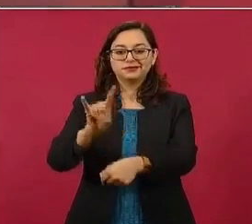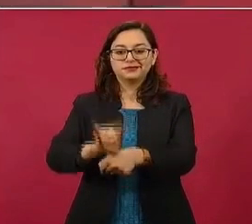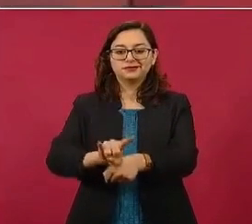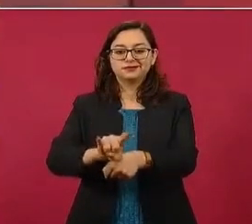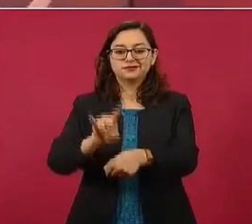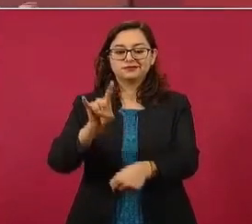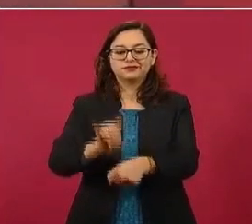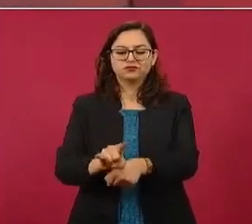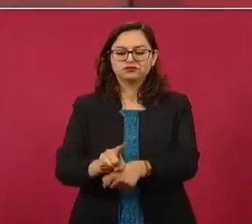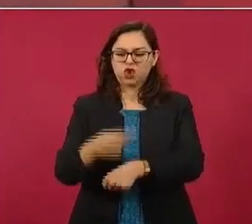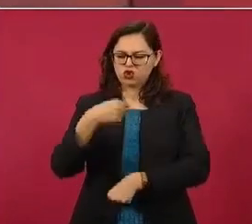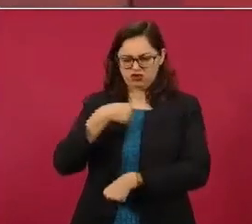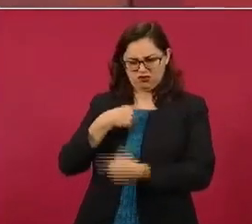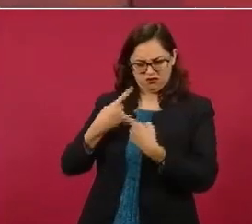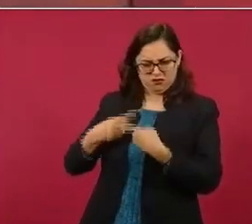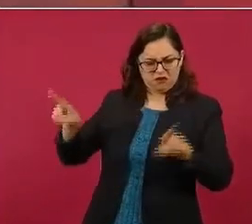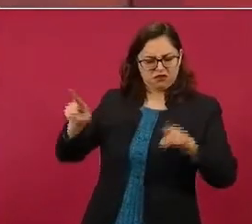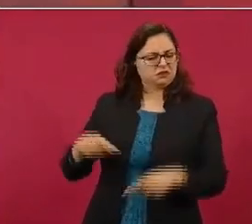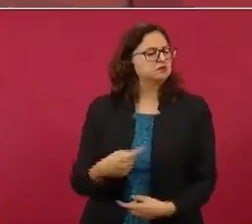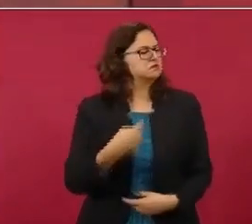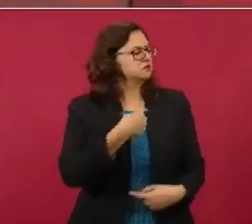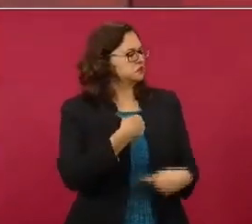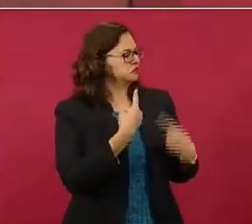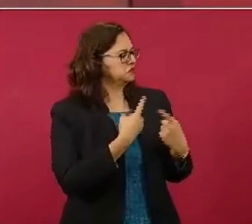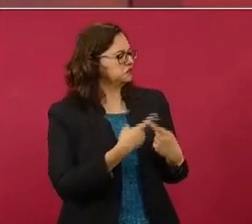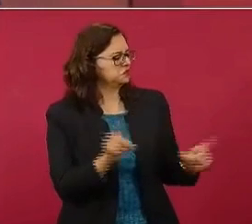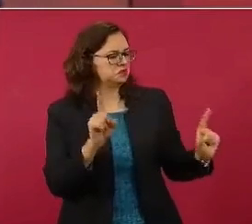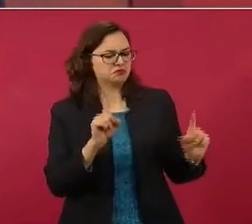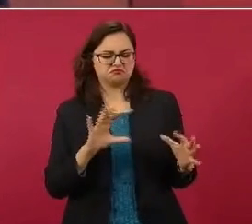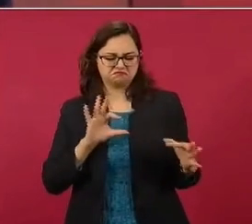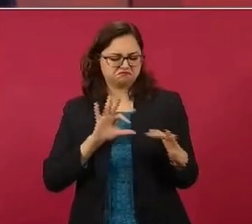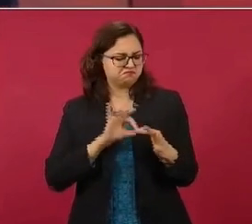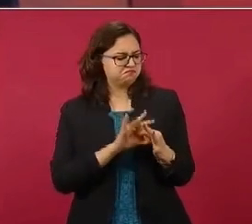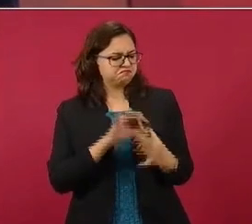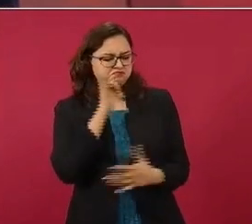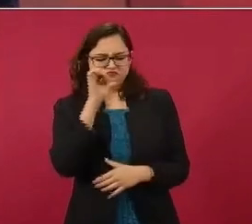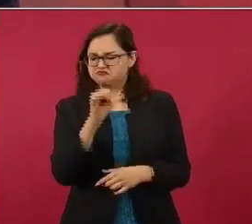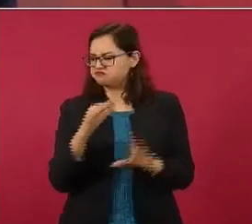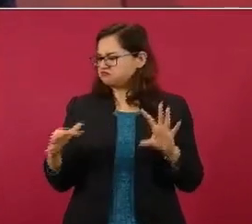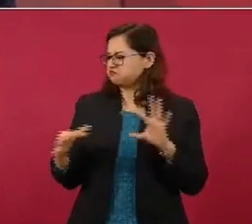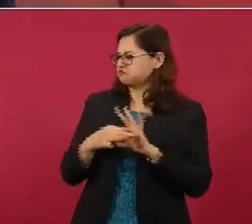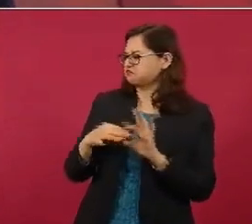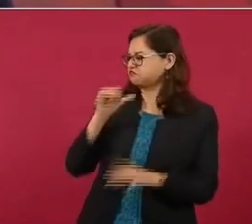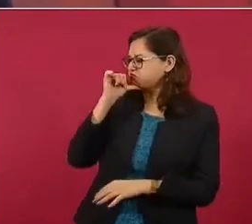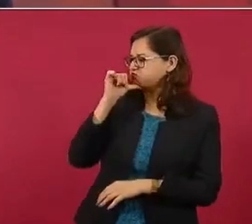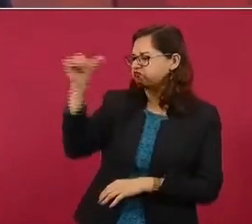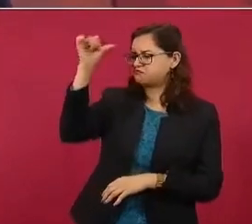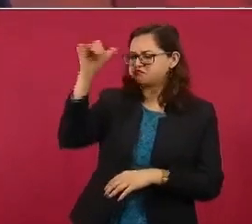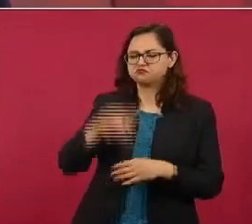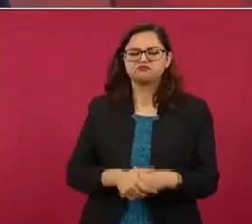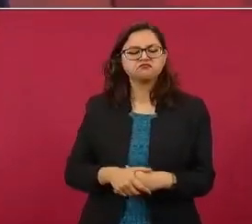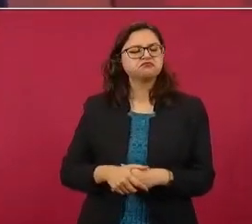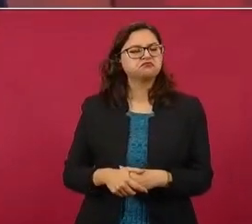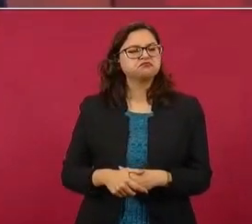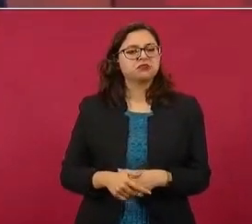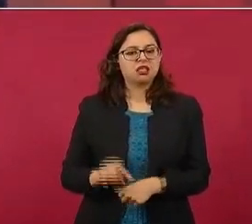de que eran diferentes? En honor a la verdad. ¿Qué se nos va a olvidar eso?